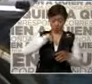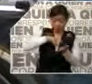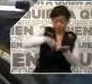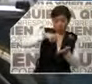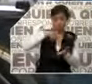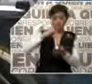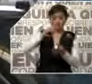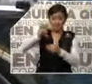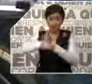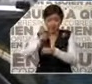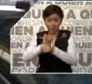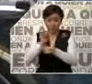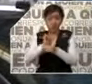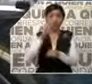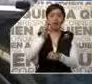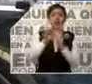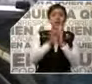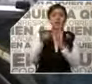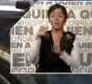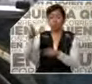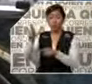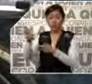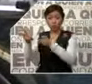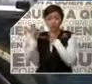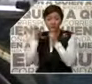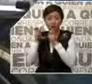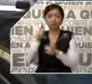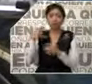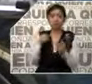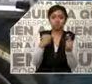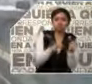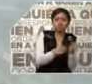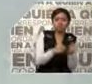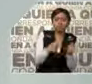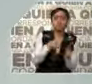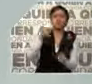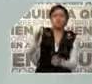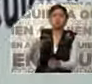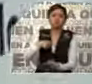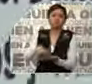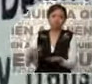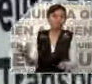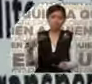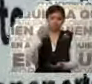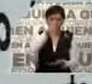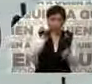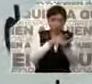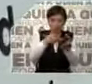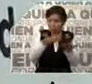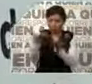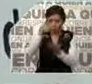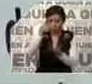precauciones, puedo estar cometiendo un delito, que es este encubrimiento por receptación. El trámite es completamente gratuito. Pueden acudir